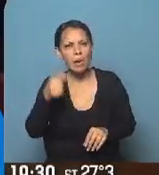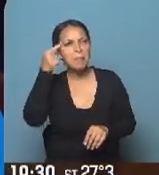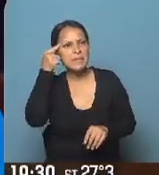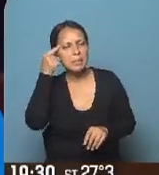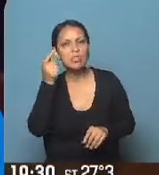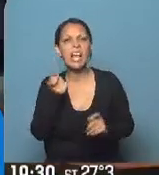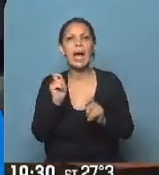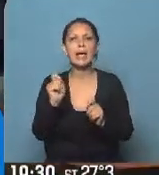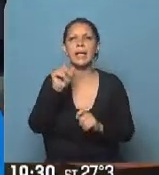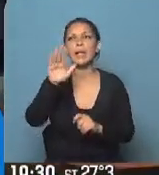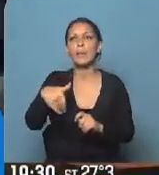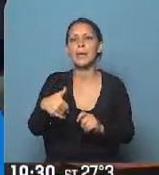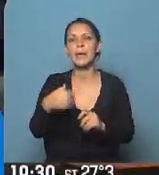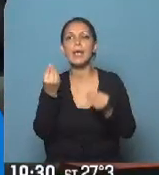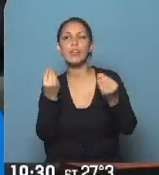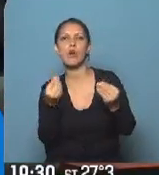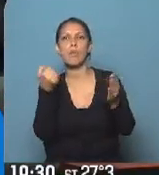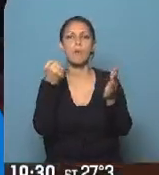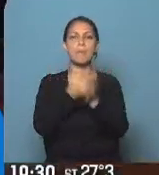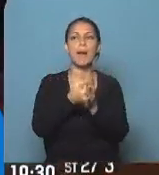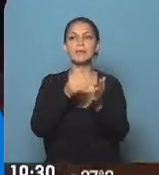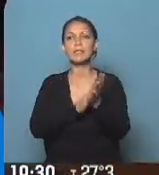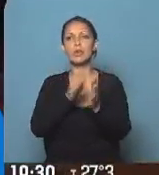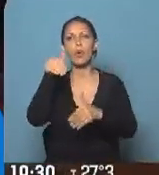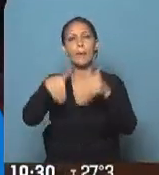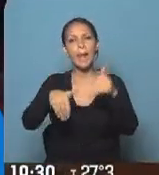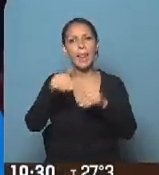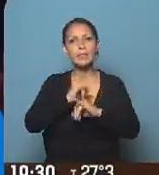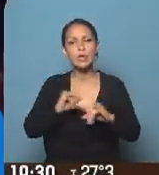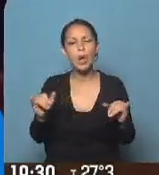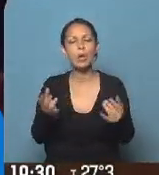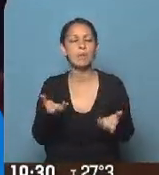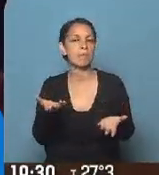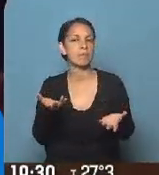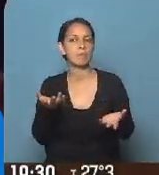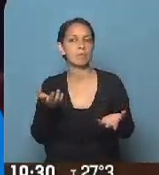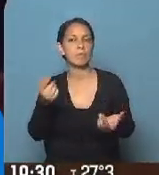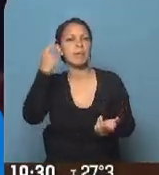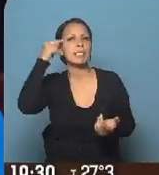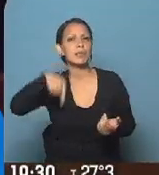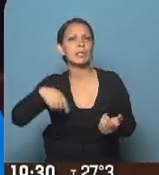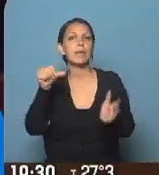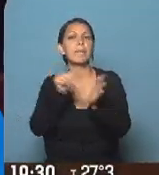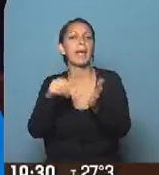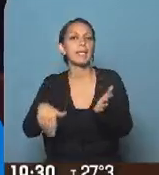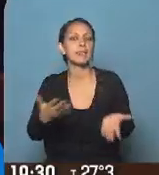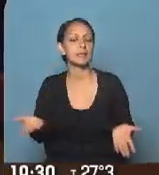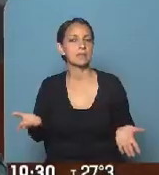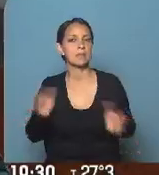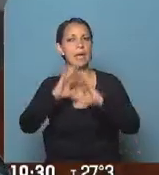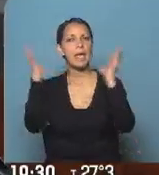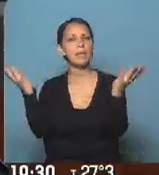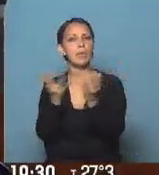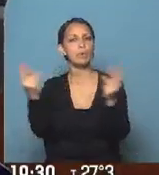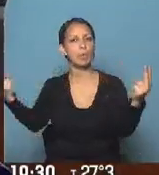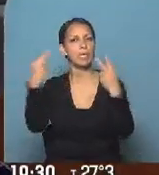conviene, cómo va a impactar en lo electoral. Tenemos que pensar en el país. El mundo nos está mirando y está esperando que demos una